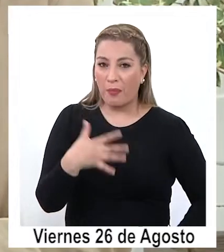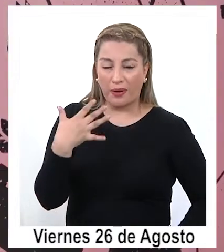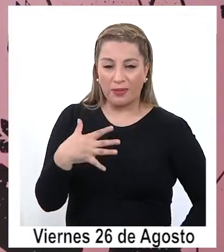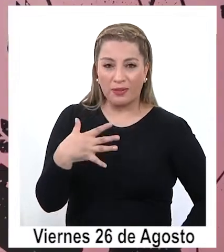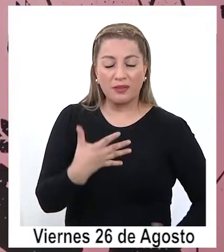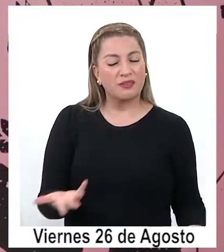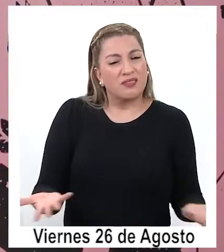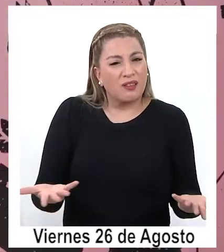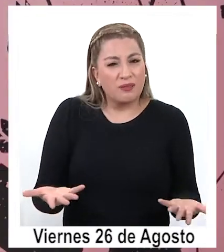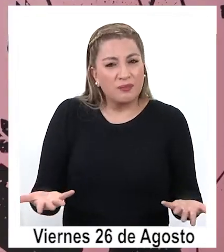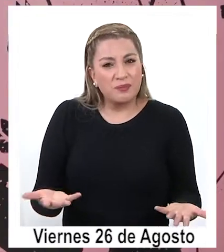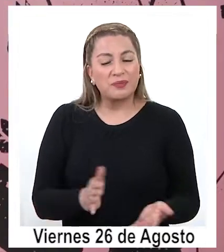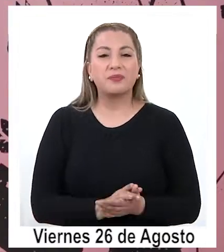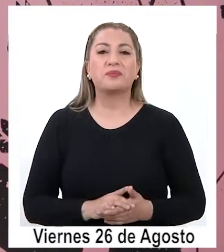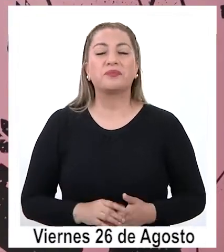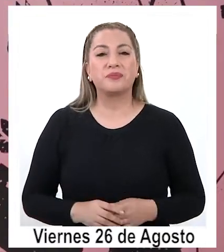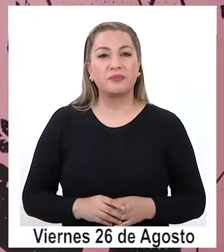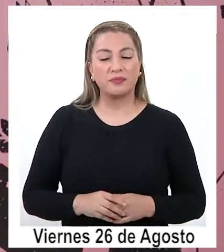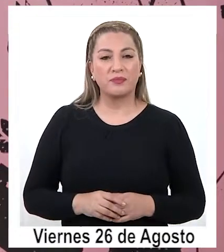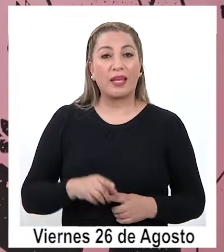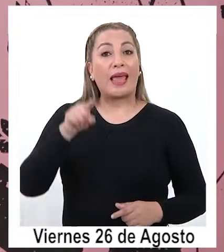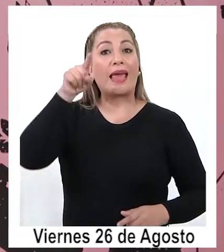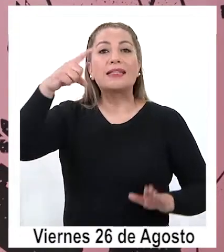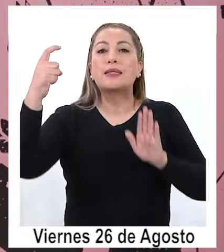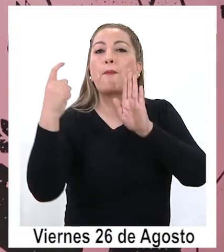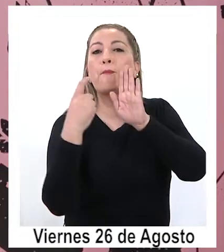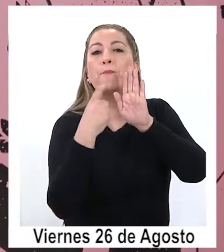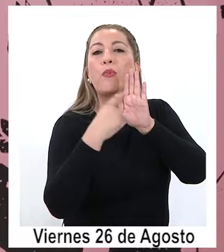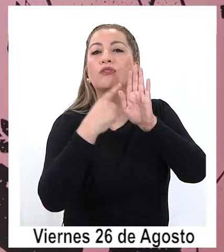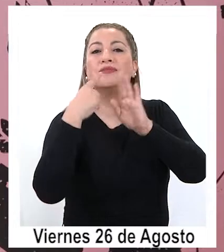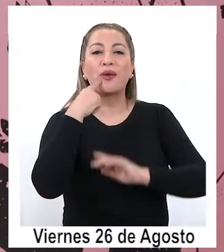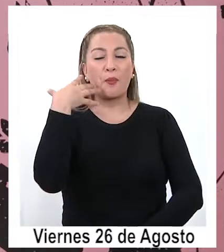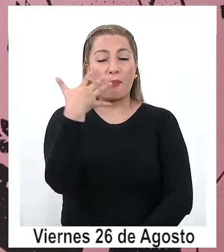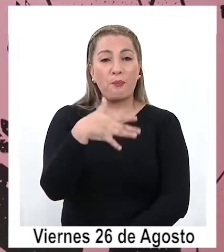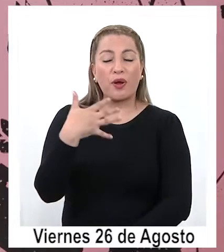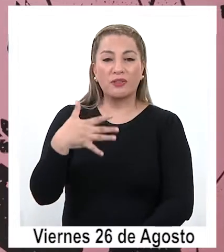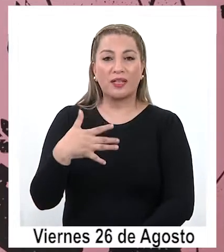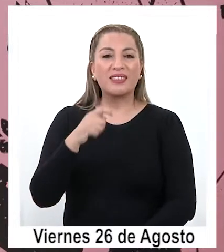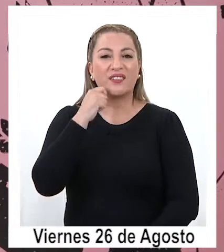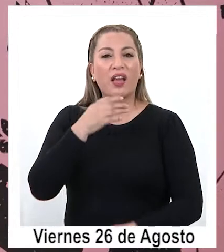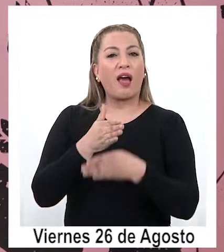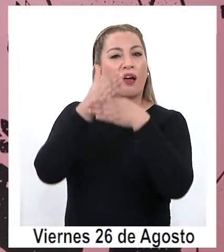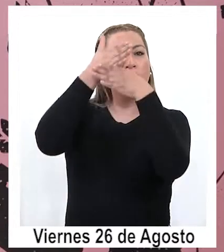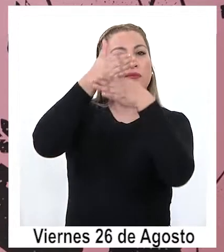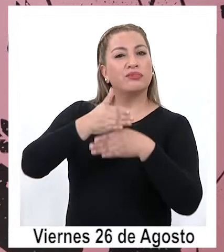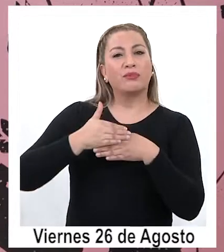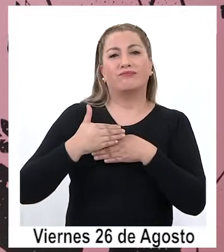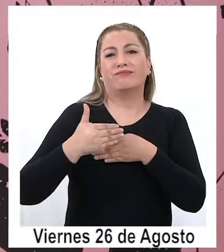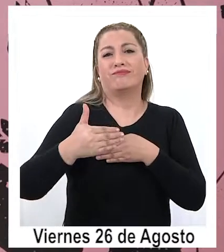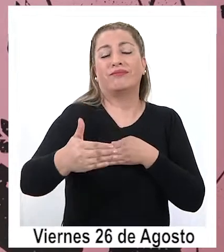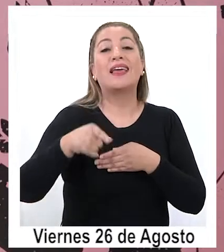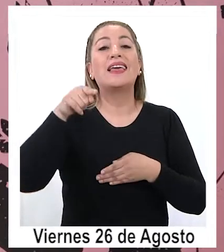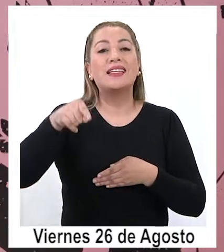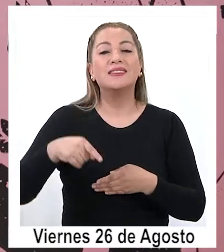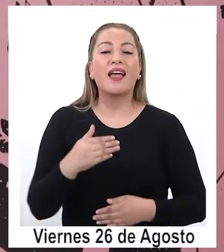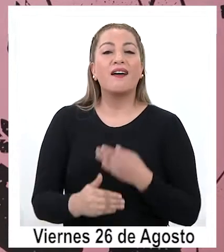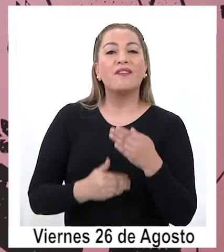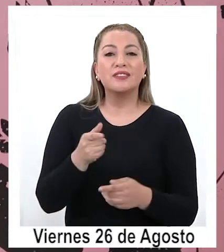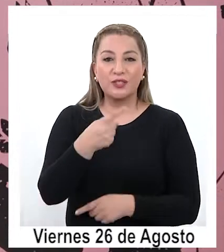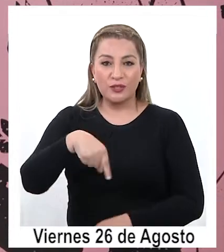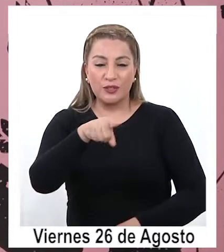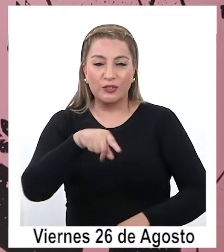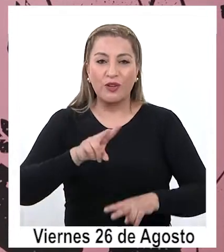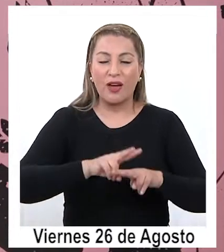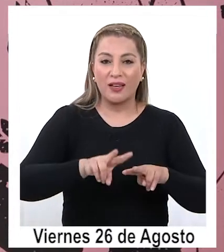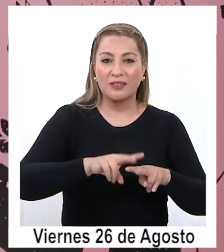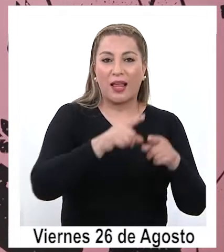relevantes como estos? Sí yo creo que ese es el punto clave del que tú señalas la sostenibilidad y ese es el avance que estamos haciendo